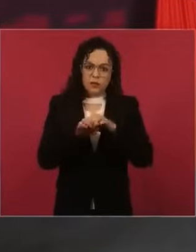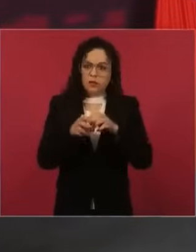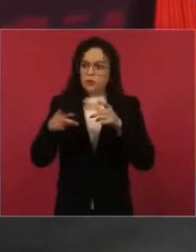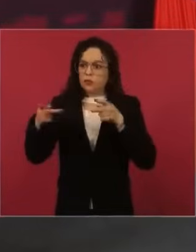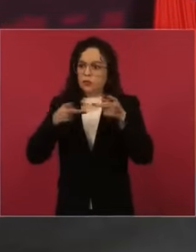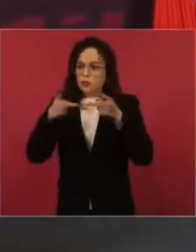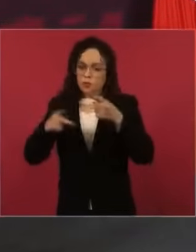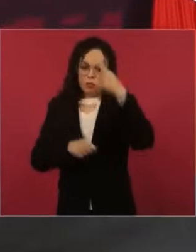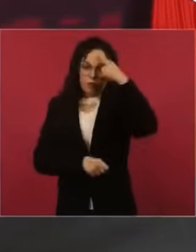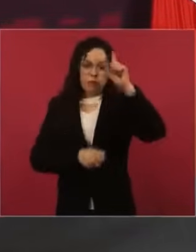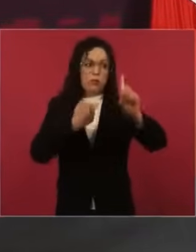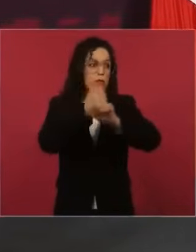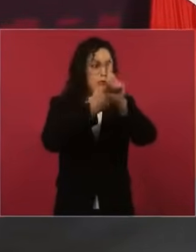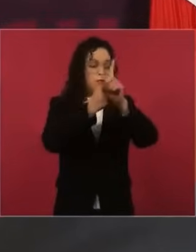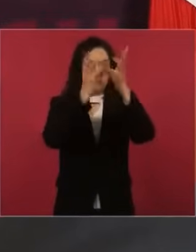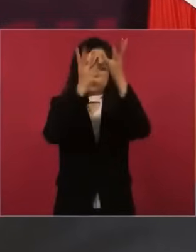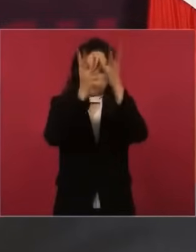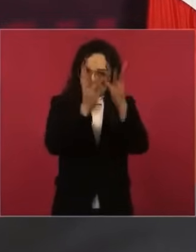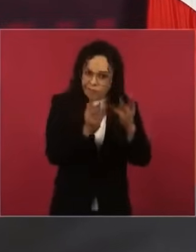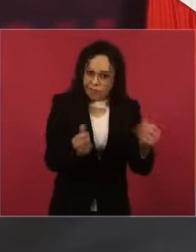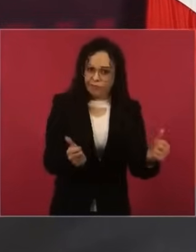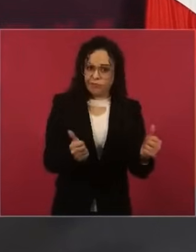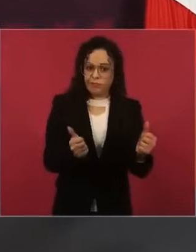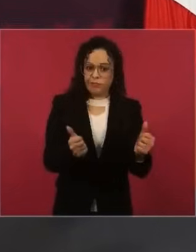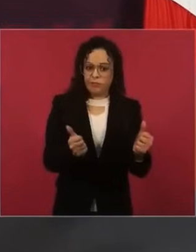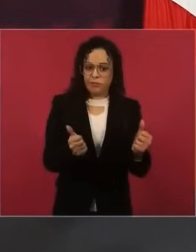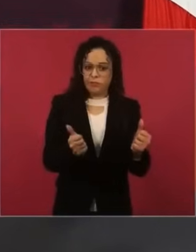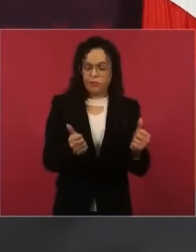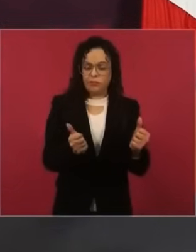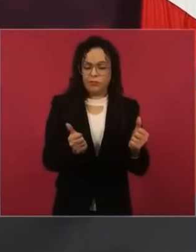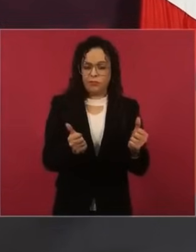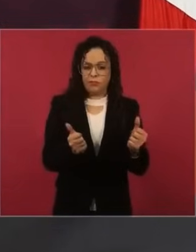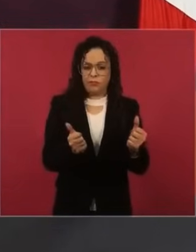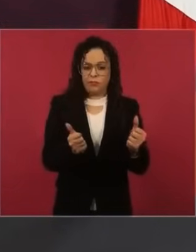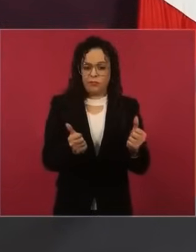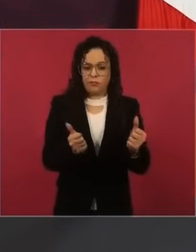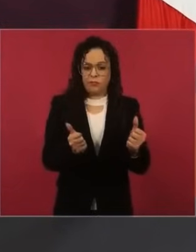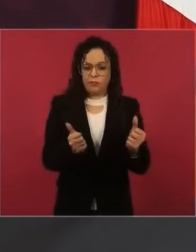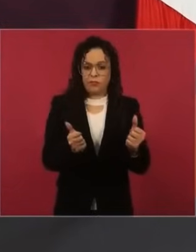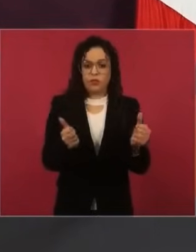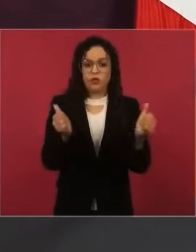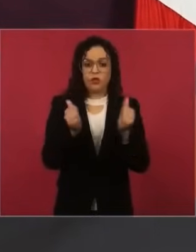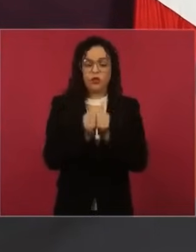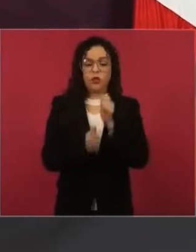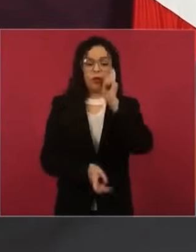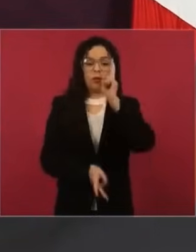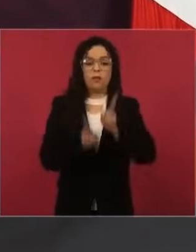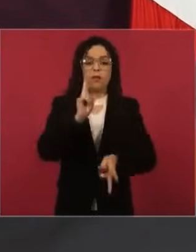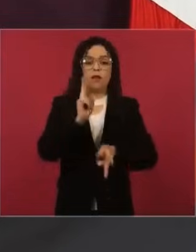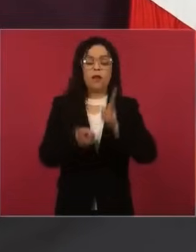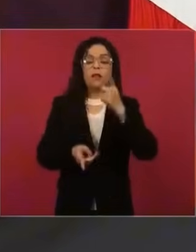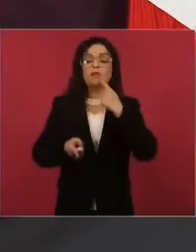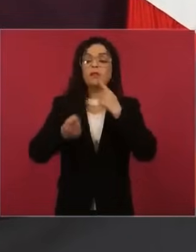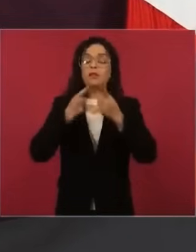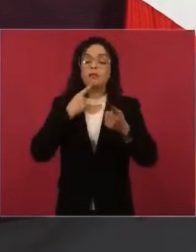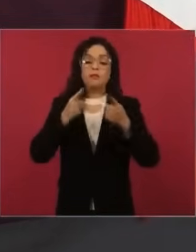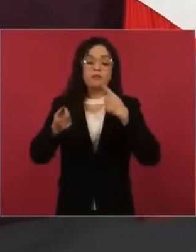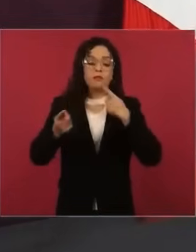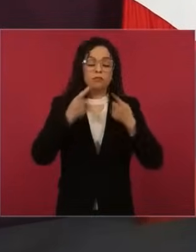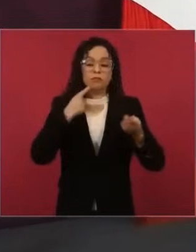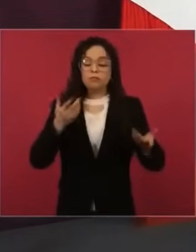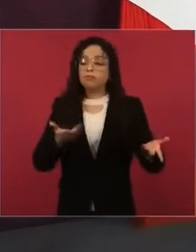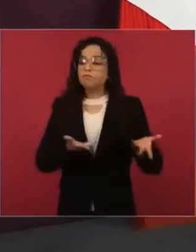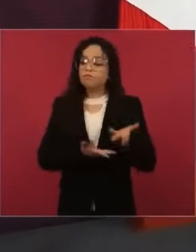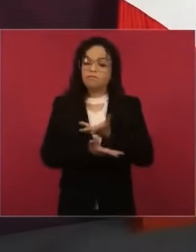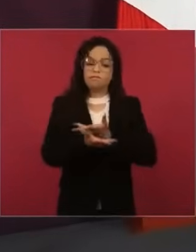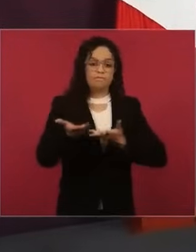medios de comunicación, lo sabes. Y ahí tuvo que bajar la cabeza Leo Zuckerman y aceptarlo. Los opositores que están criticando